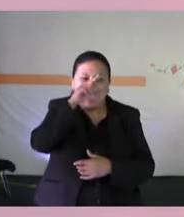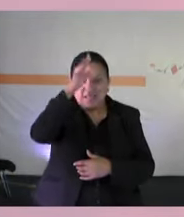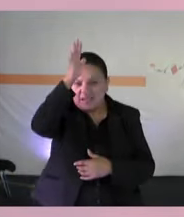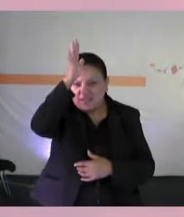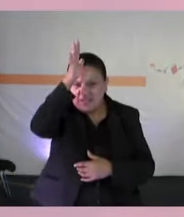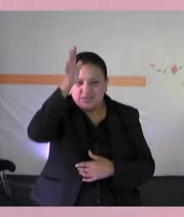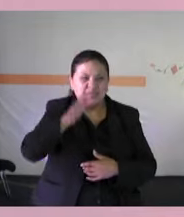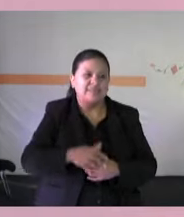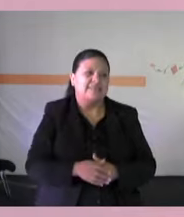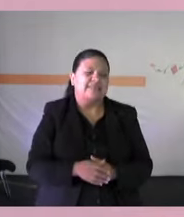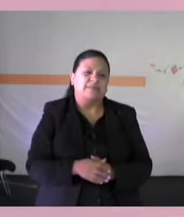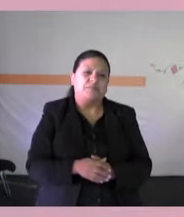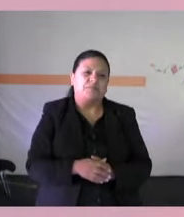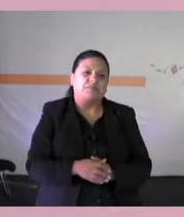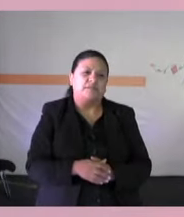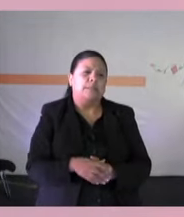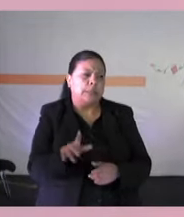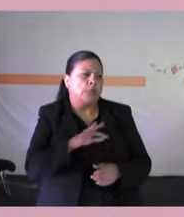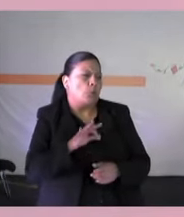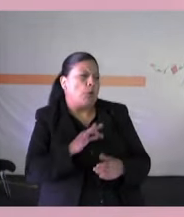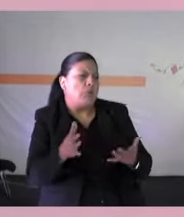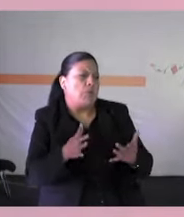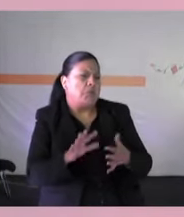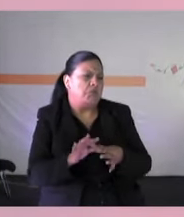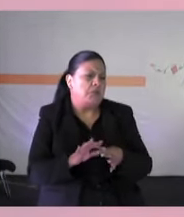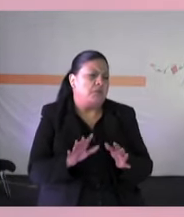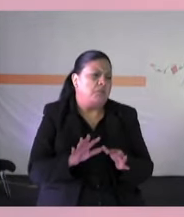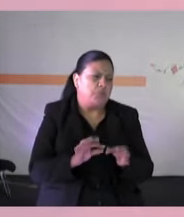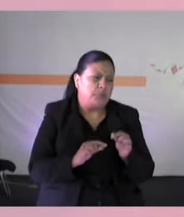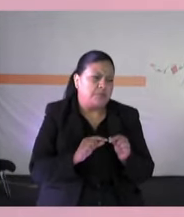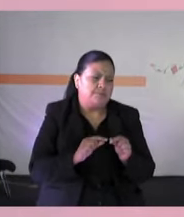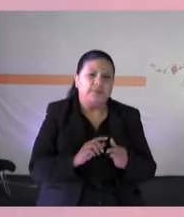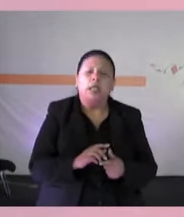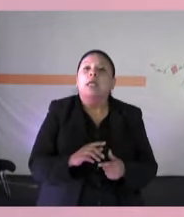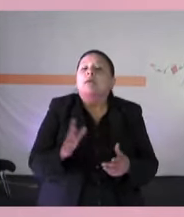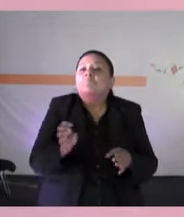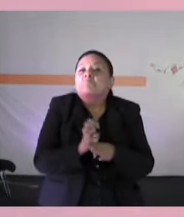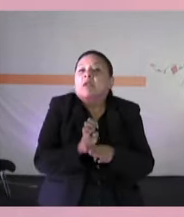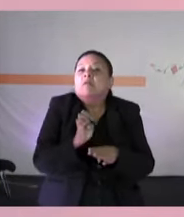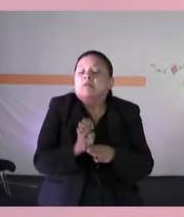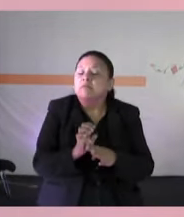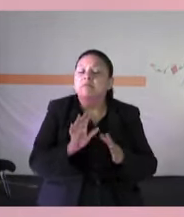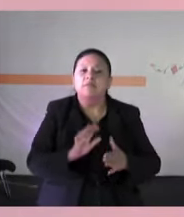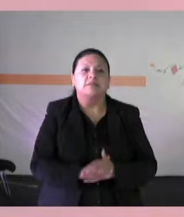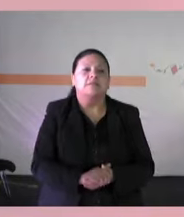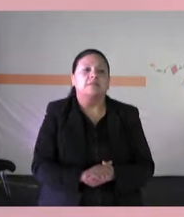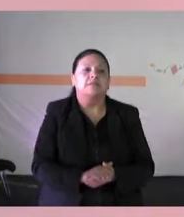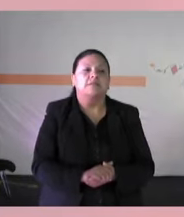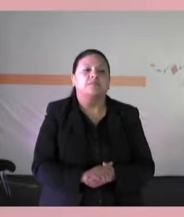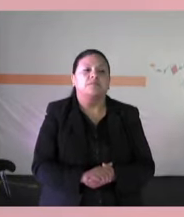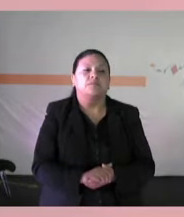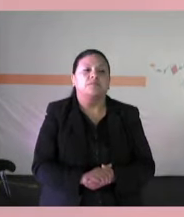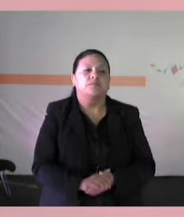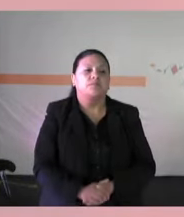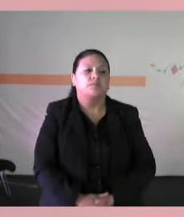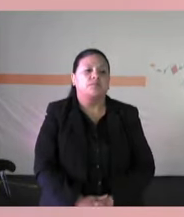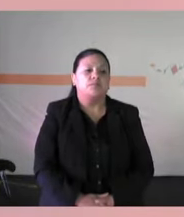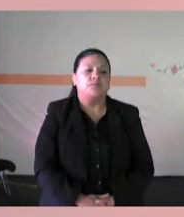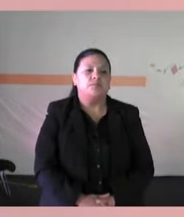¿Se puede contar el cuento? Hace un cachito. Sí, cuento. Sí. Okay. Y entonces, claro,